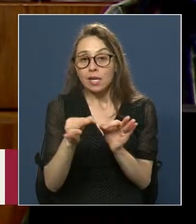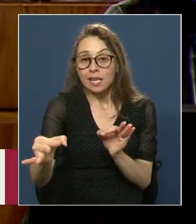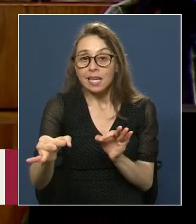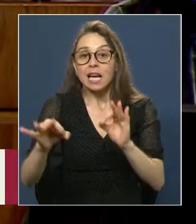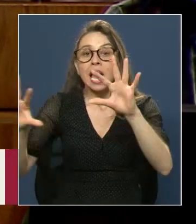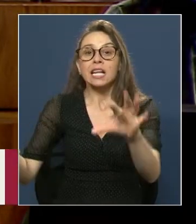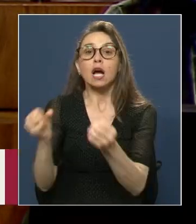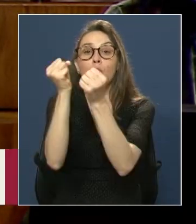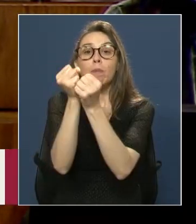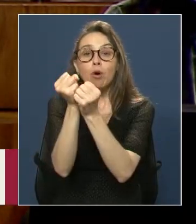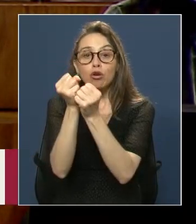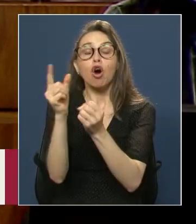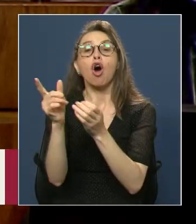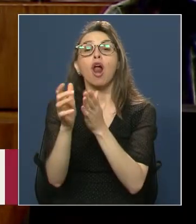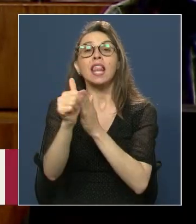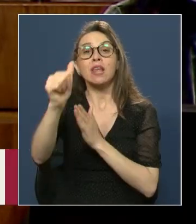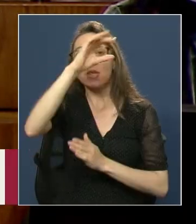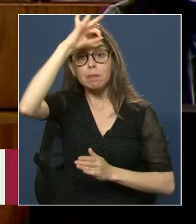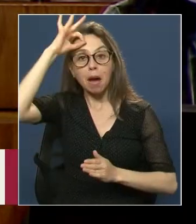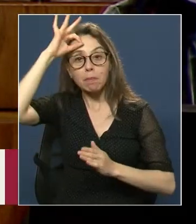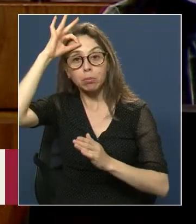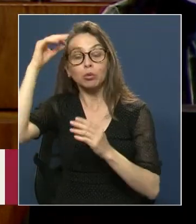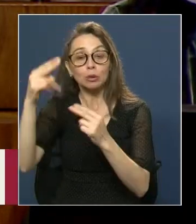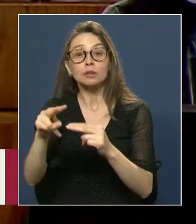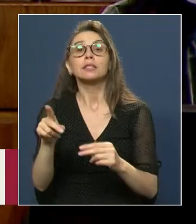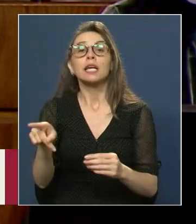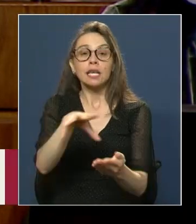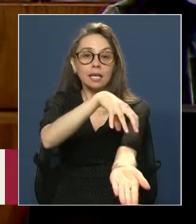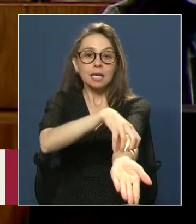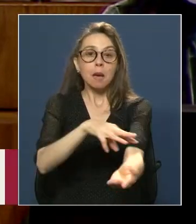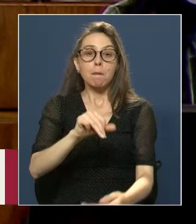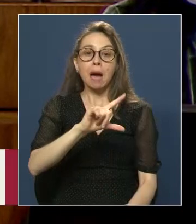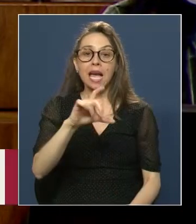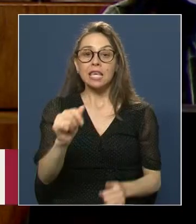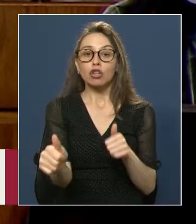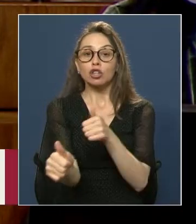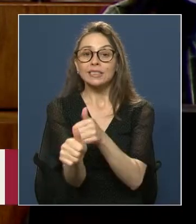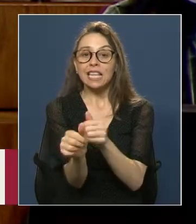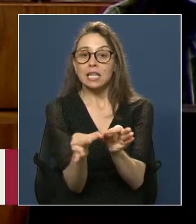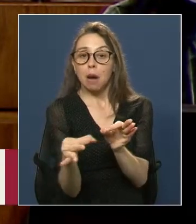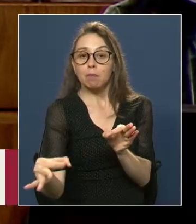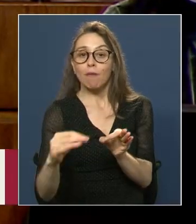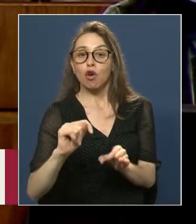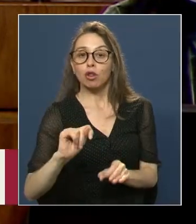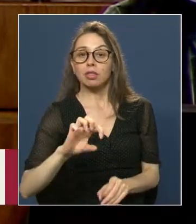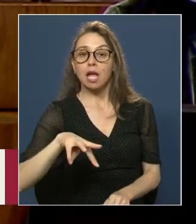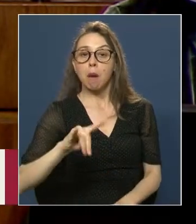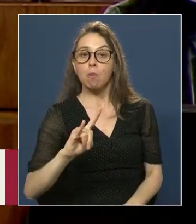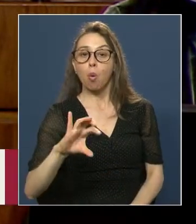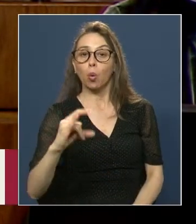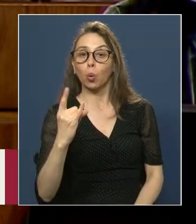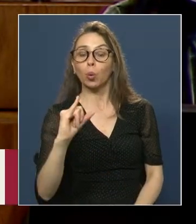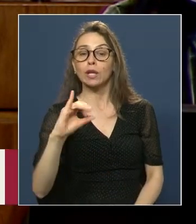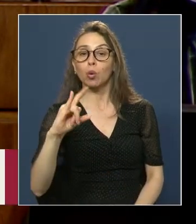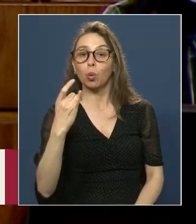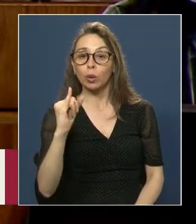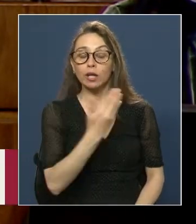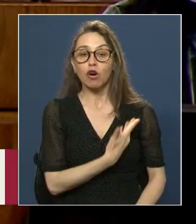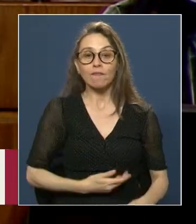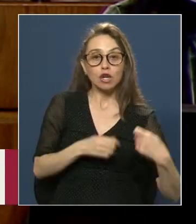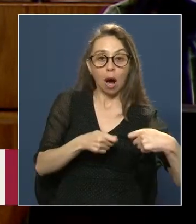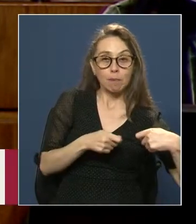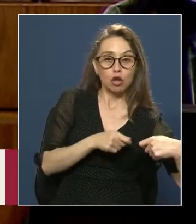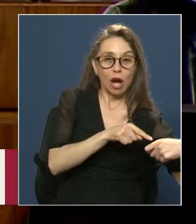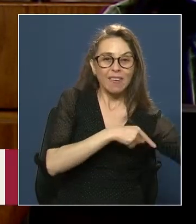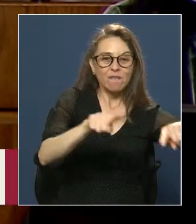las recuperaciones de tierras en Malleco. Fue en las cercanías de Temucuicui donde el gobierno apostó a su famoso